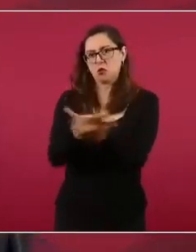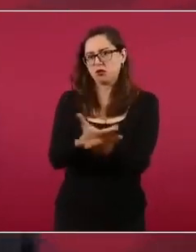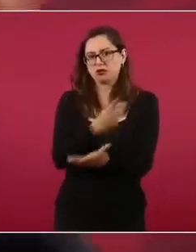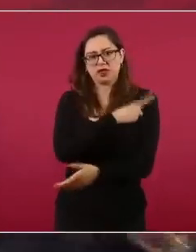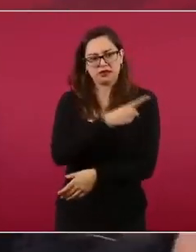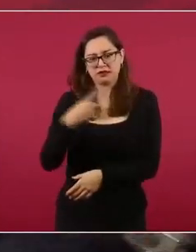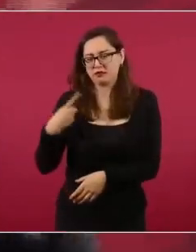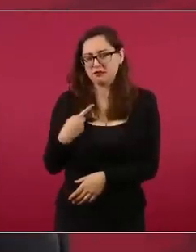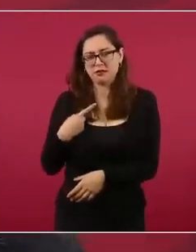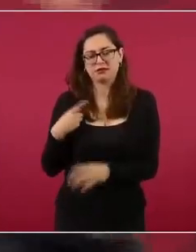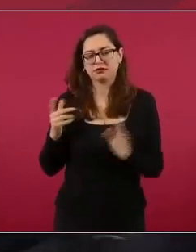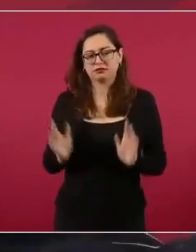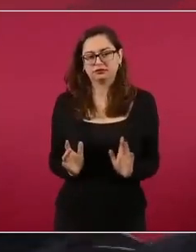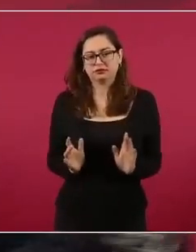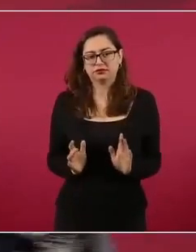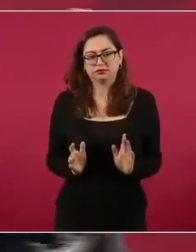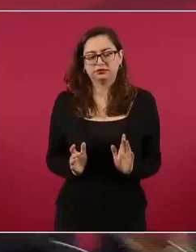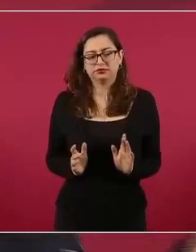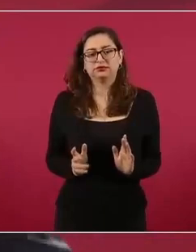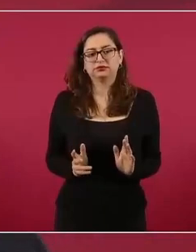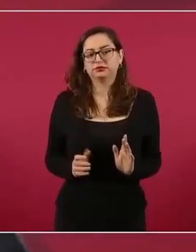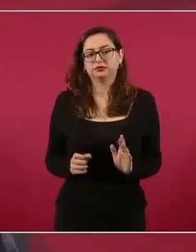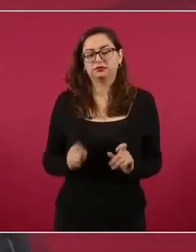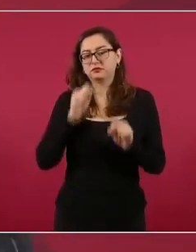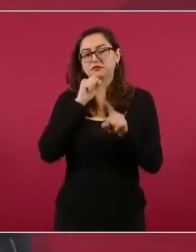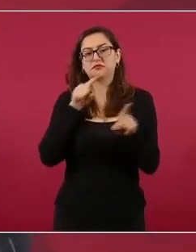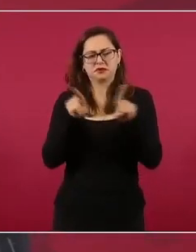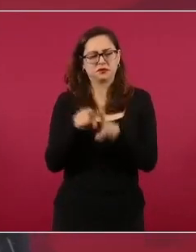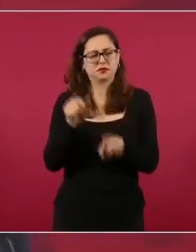es como lo que decía yo ayer de Guanajuato.